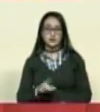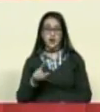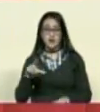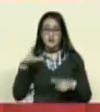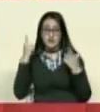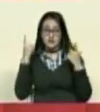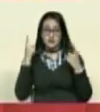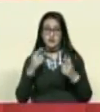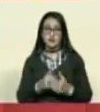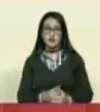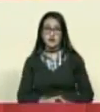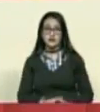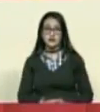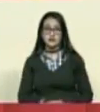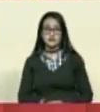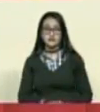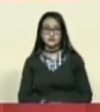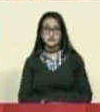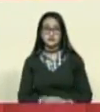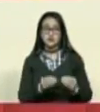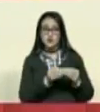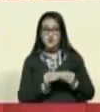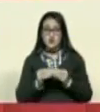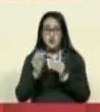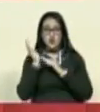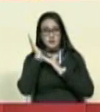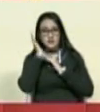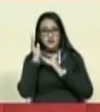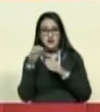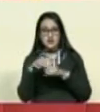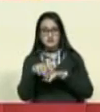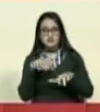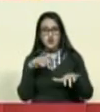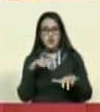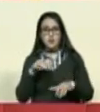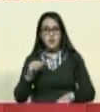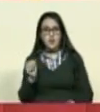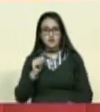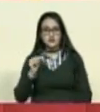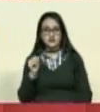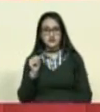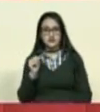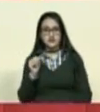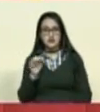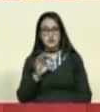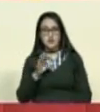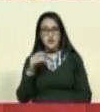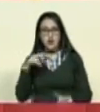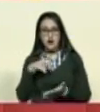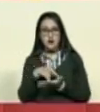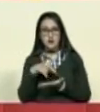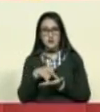Vargas. Reacondicionamiento del dormitorio de tropa alistada de la Policía Naval, Estado Carabobo.